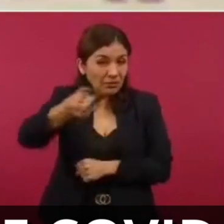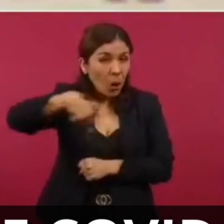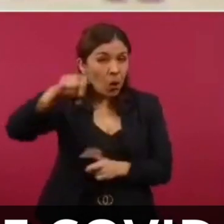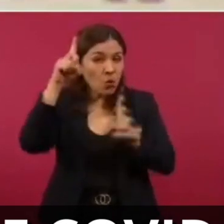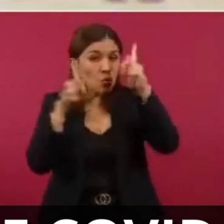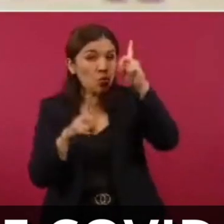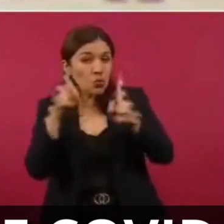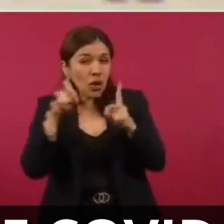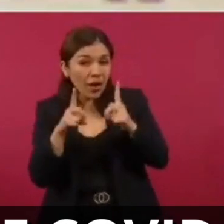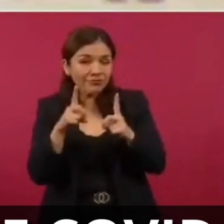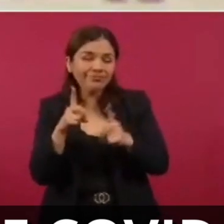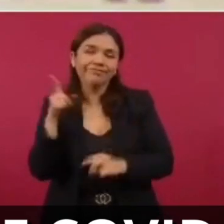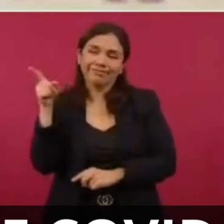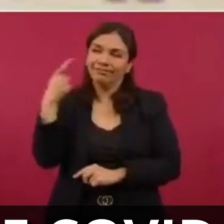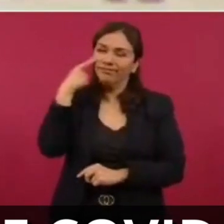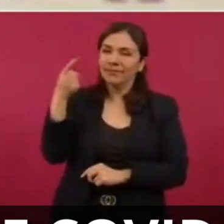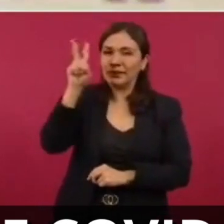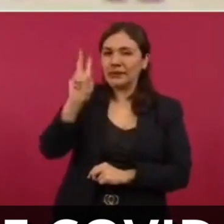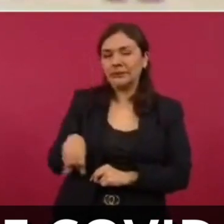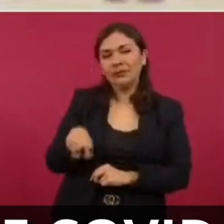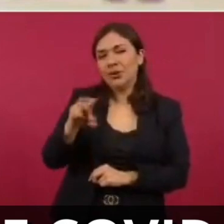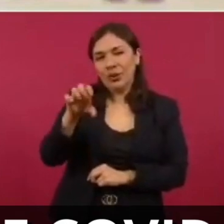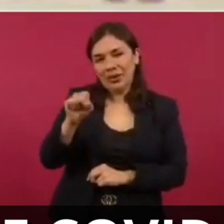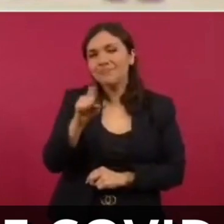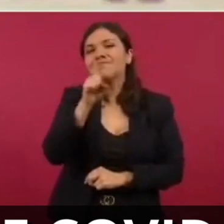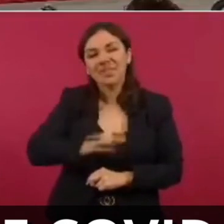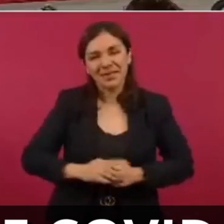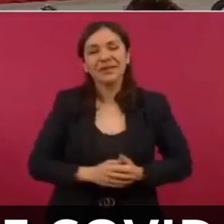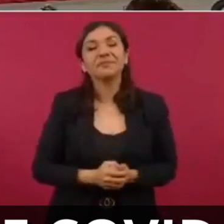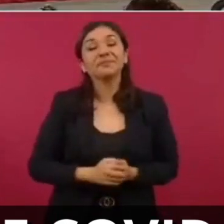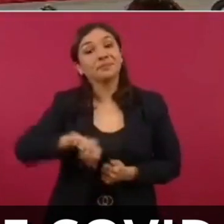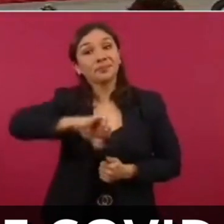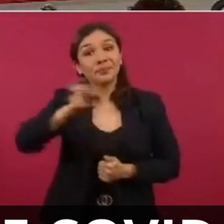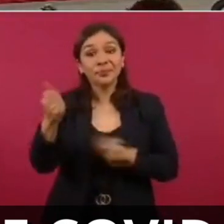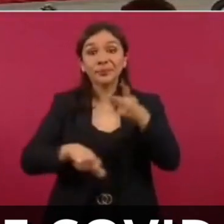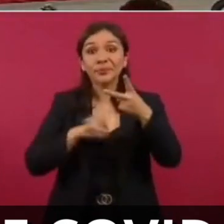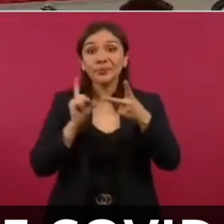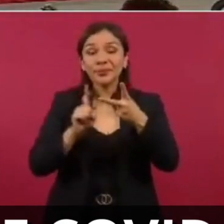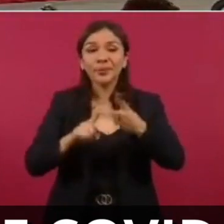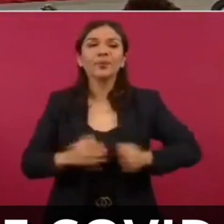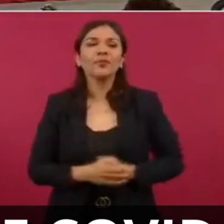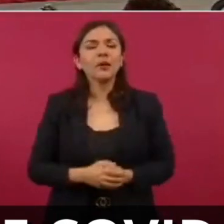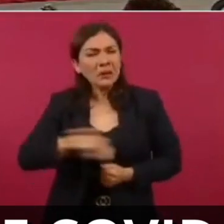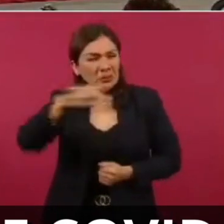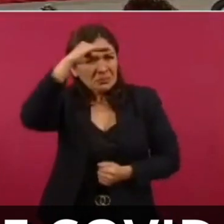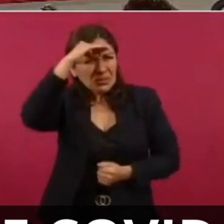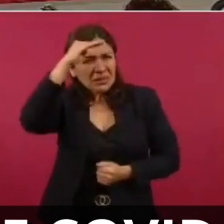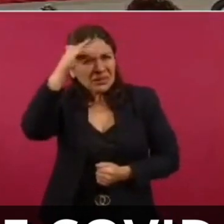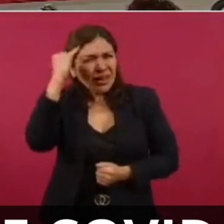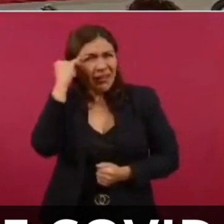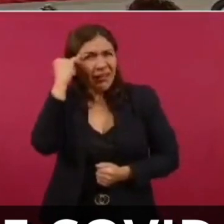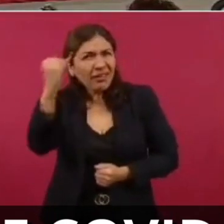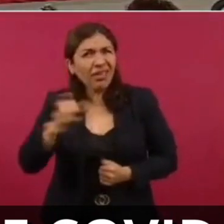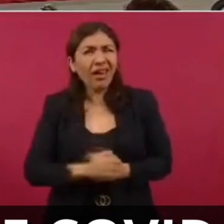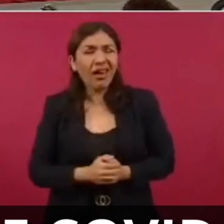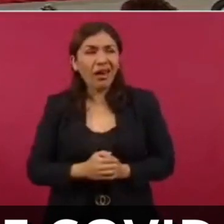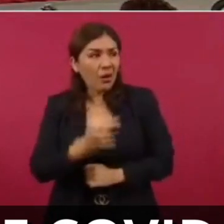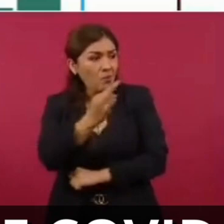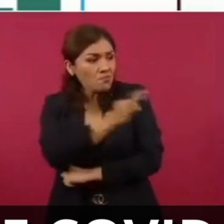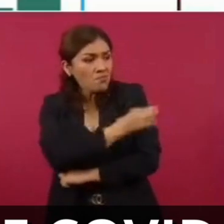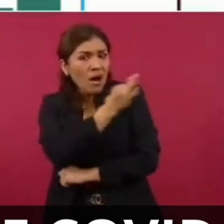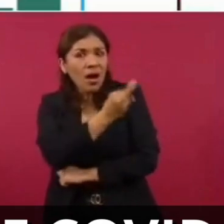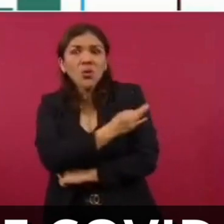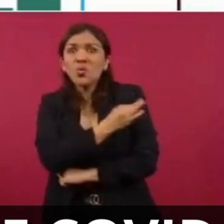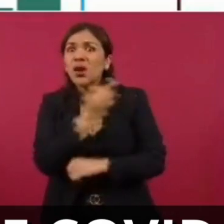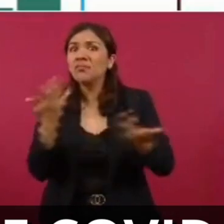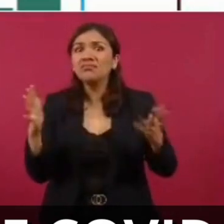primera mentira. Lo segundo, si me pasan la que sigue, es la idea de que hay menos vacunas, de que